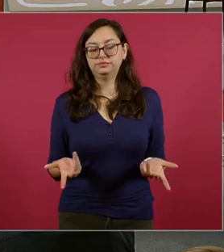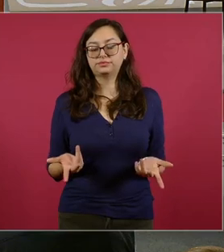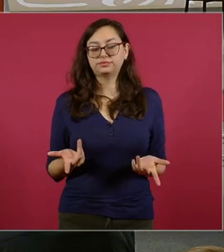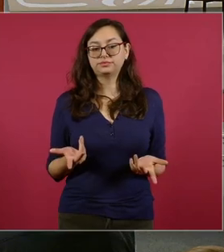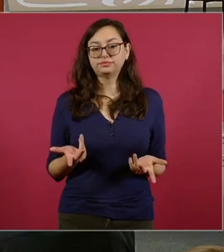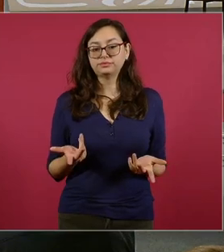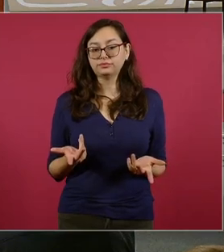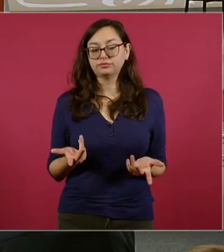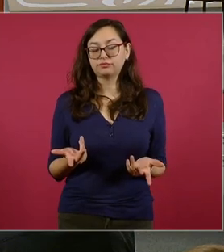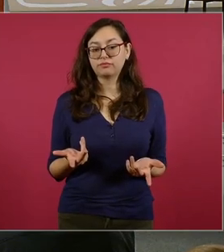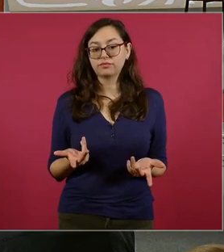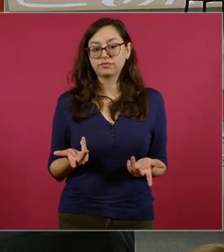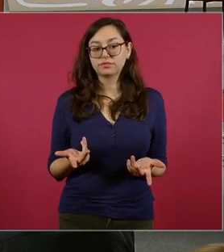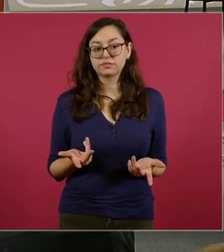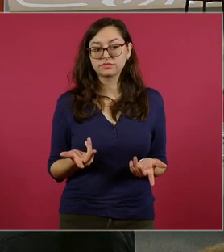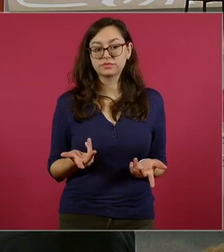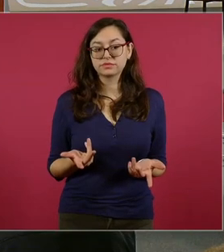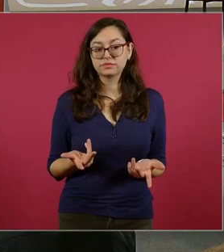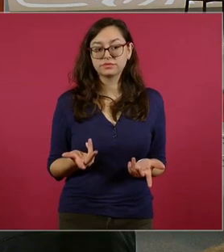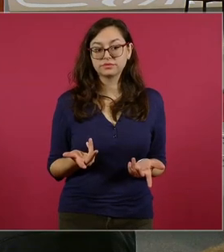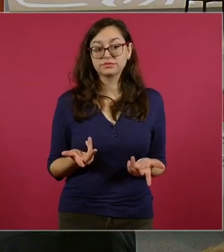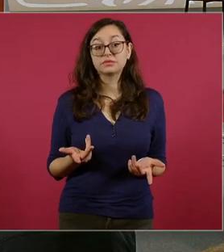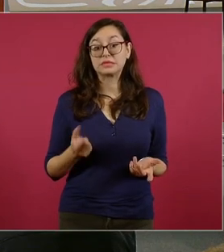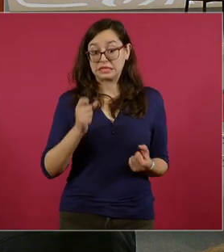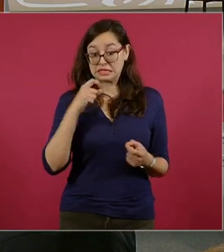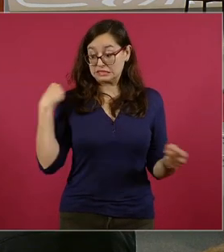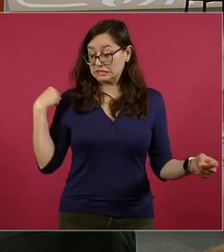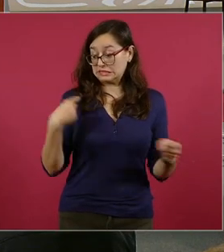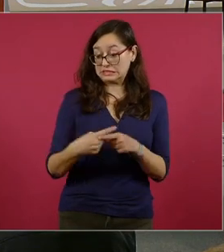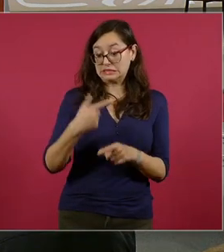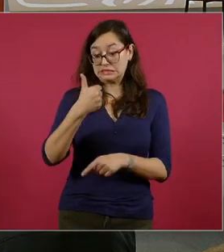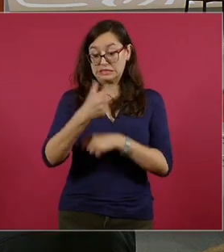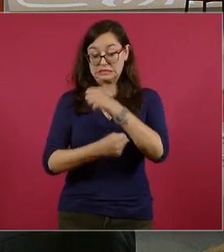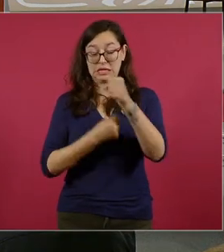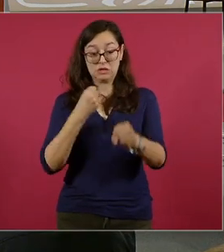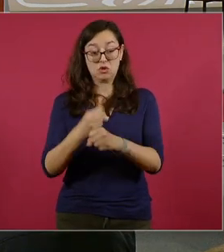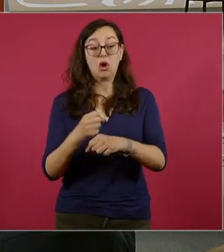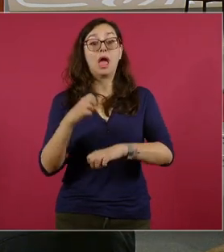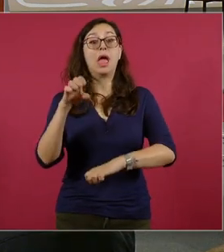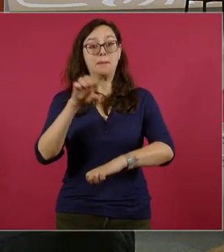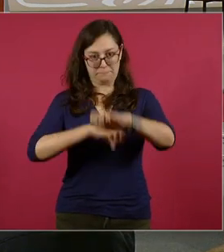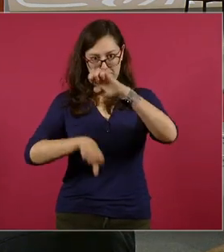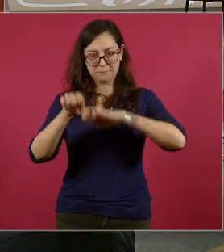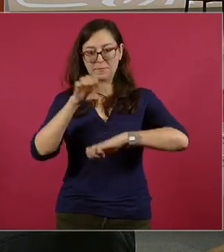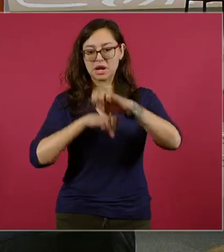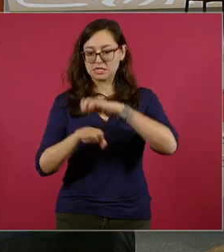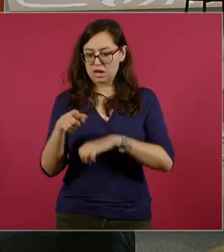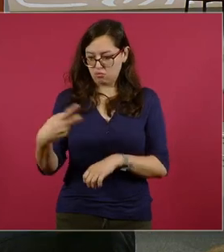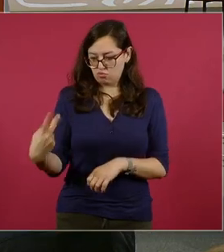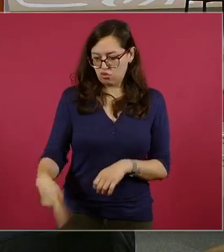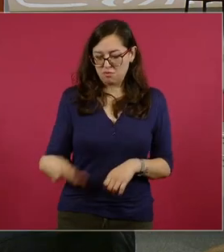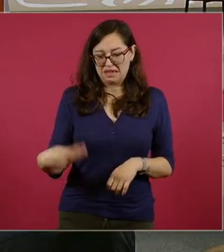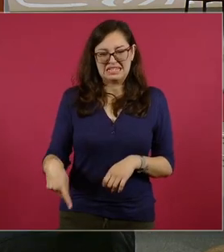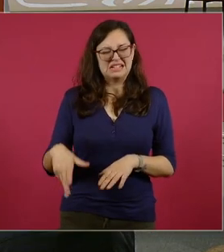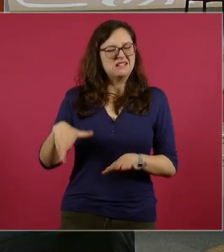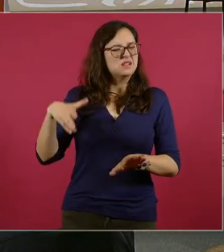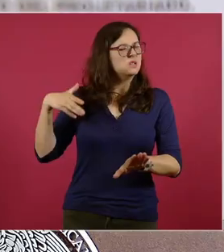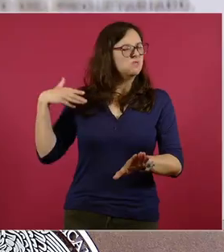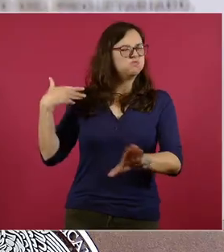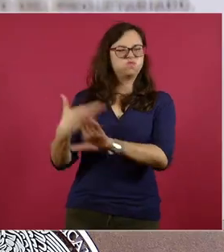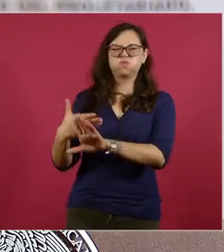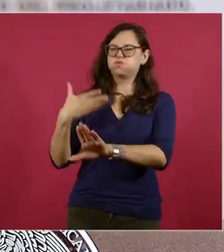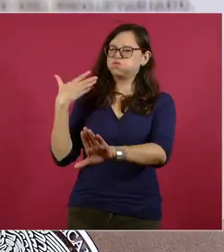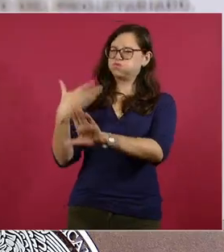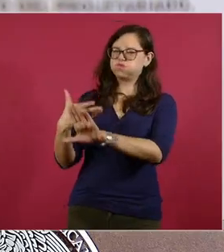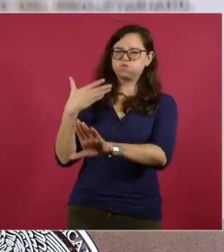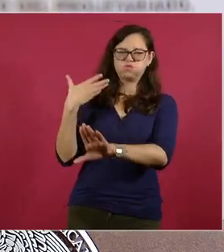públicas que fueron más atacadas este sexenio, y pues cómo no, si se les perdió ahí